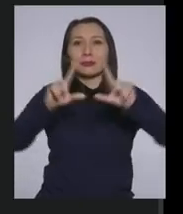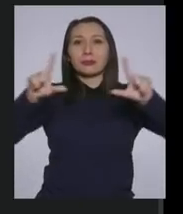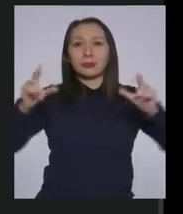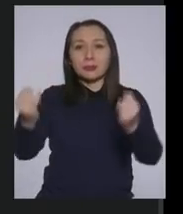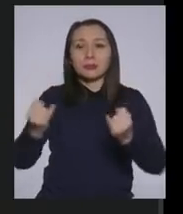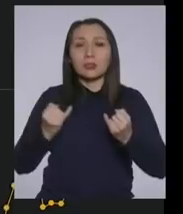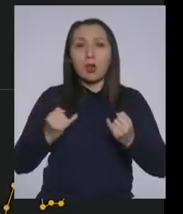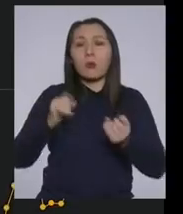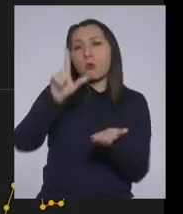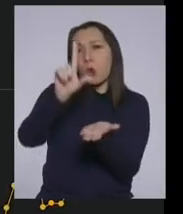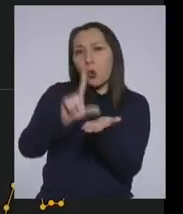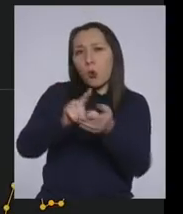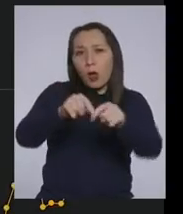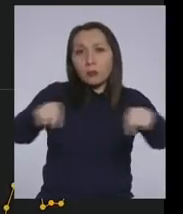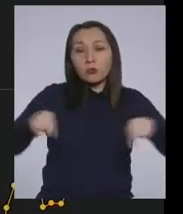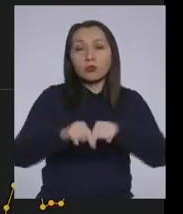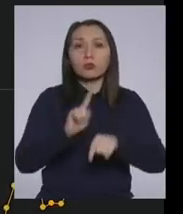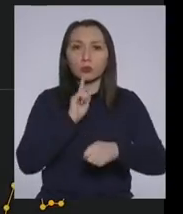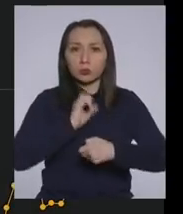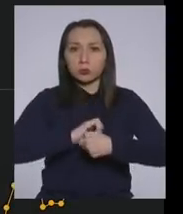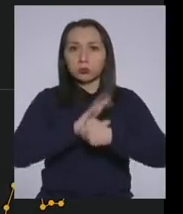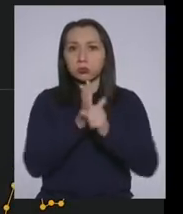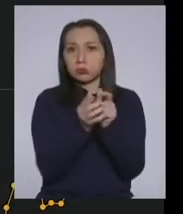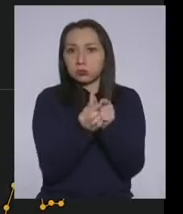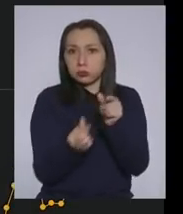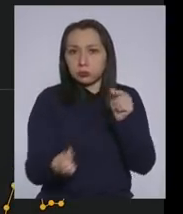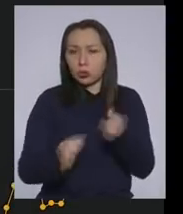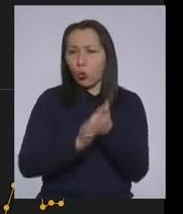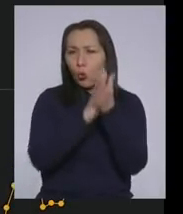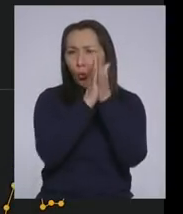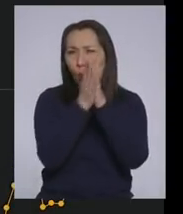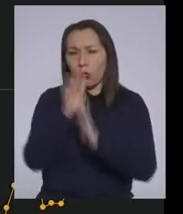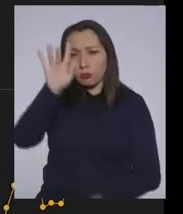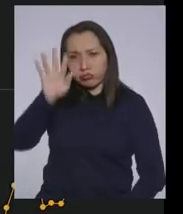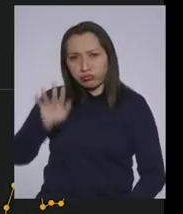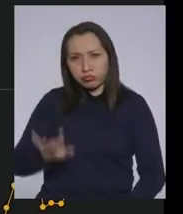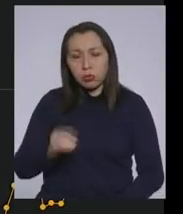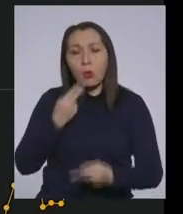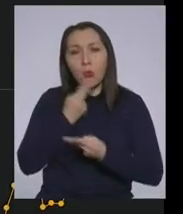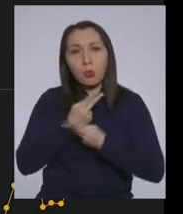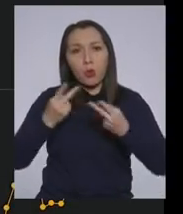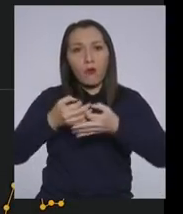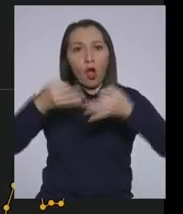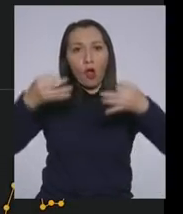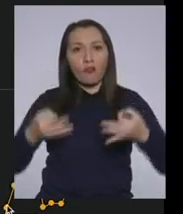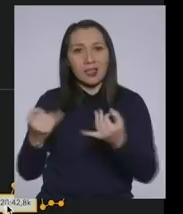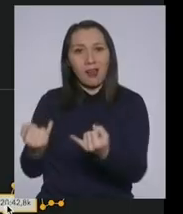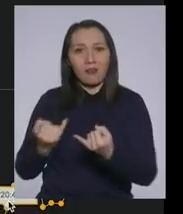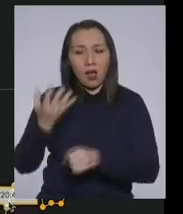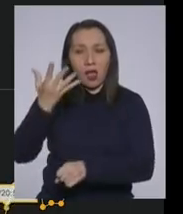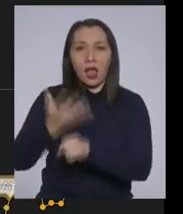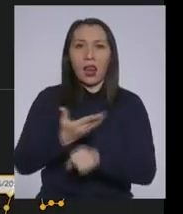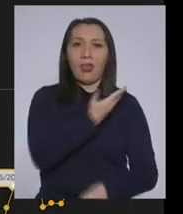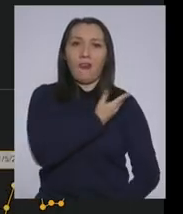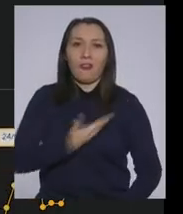tanto de cuadrantes como de casos activos a nivel nacional, con toda la información pública oficial que tiene